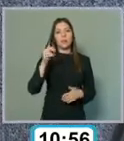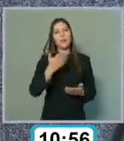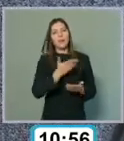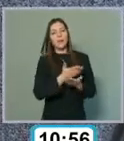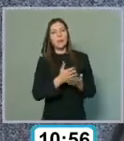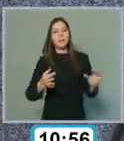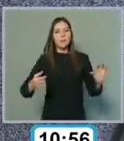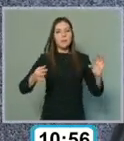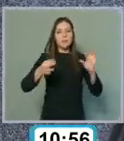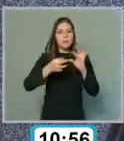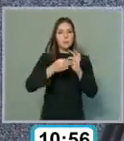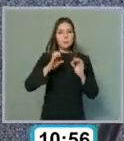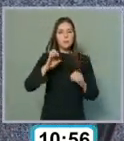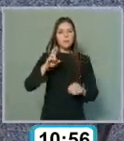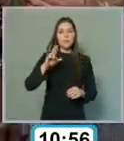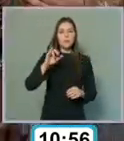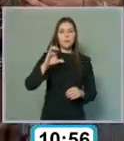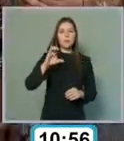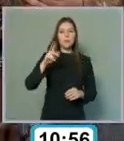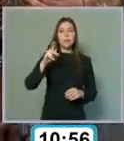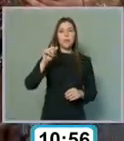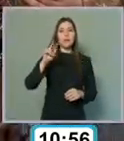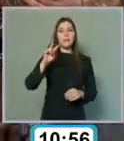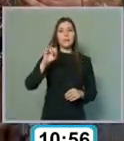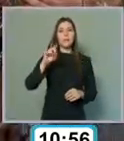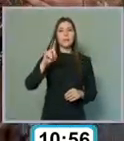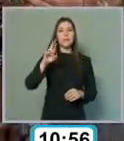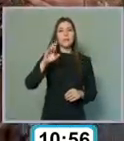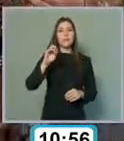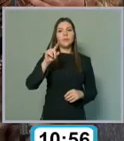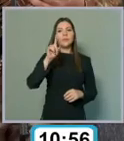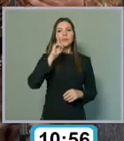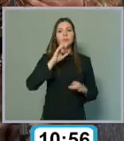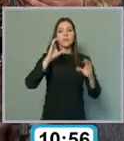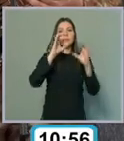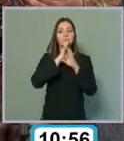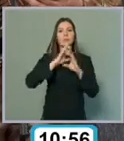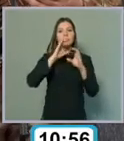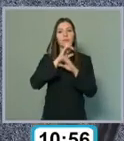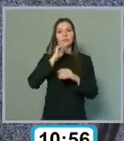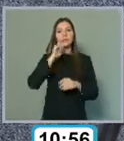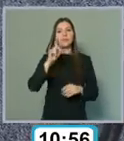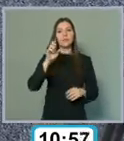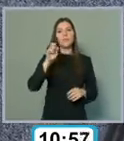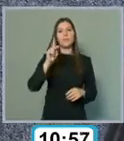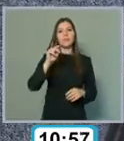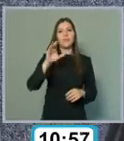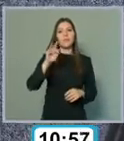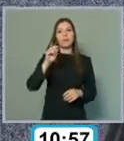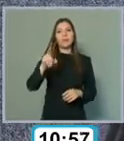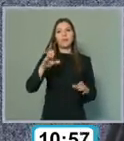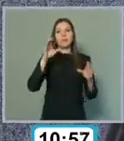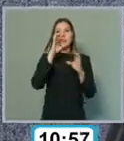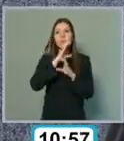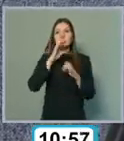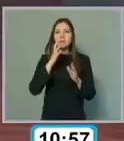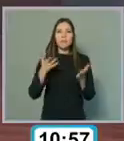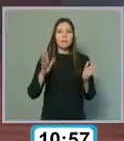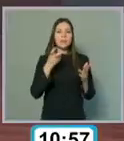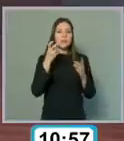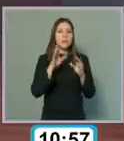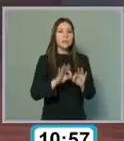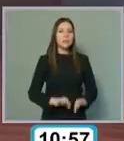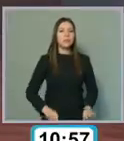feat con Erika Vidrio, que es la del tema Despacito, señora. Así que ese tema fue así como que un